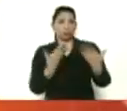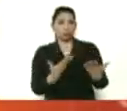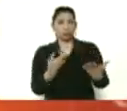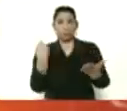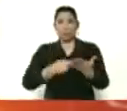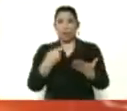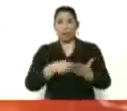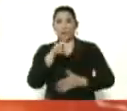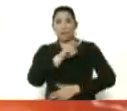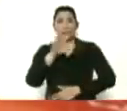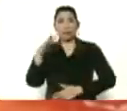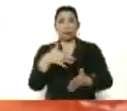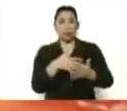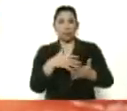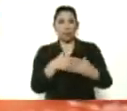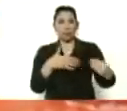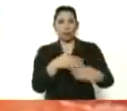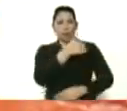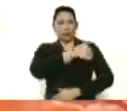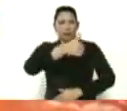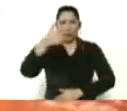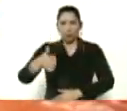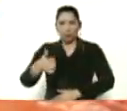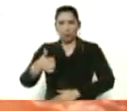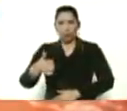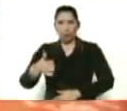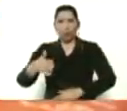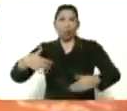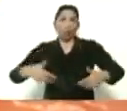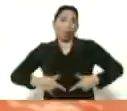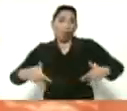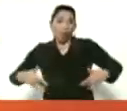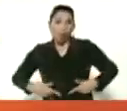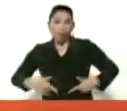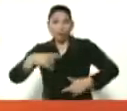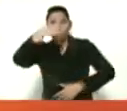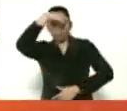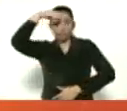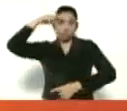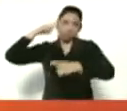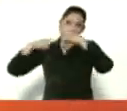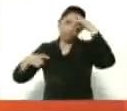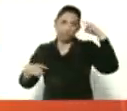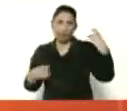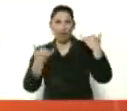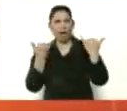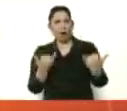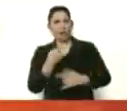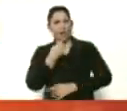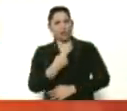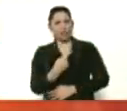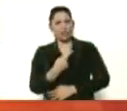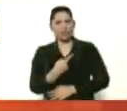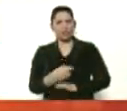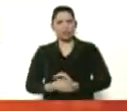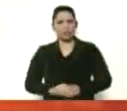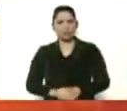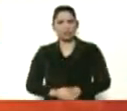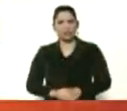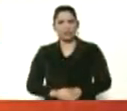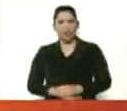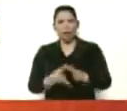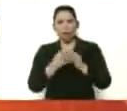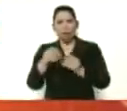de $25,000 a cada uno por su sacrificio, por su sudor. Ahora salen de ellos a desmentirlo. Todo es